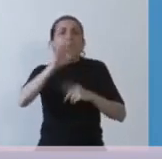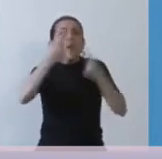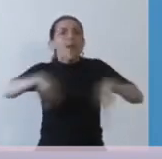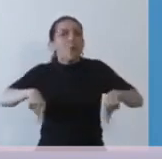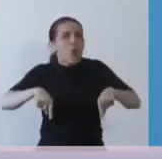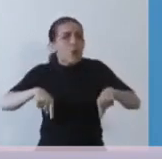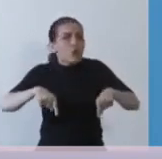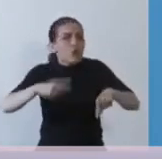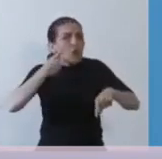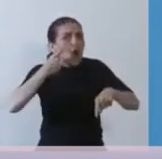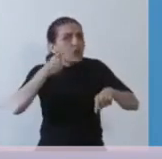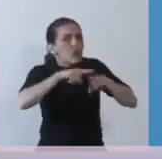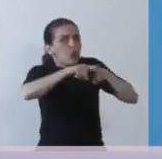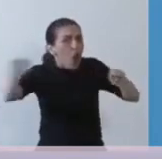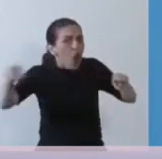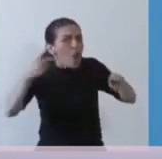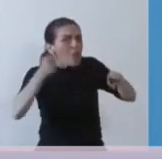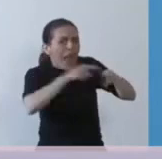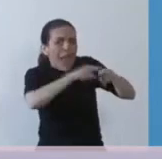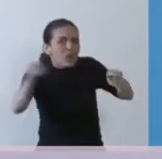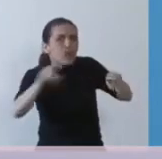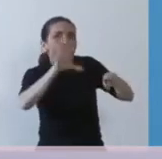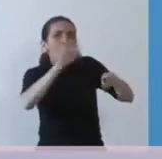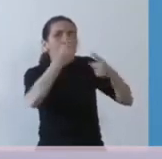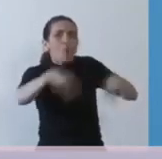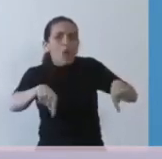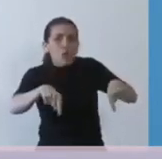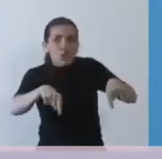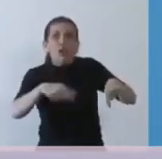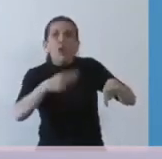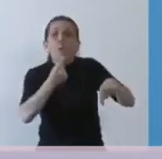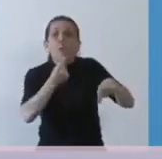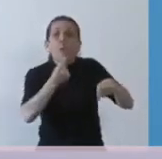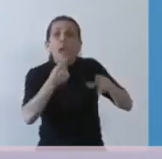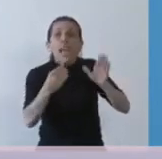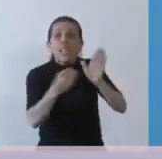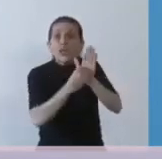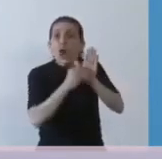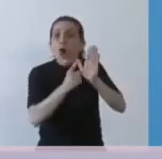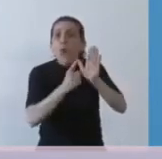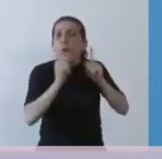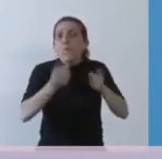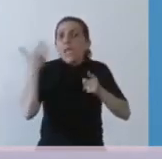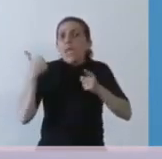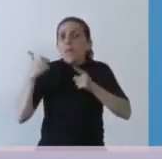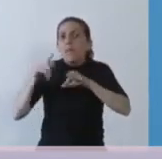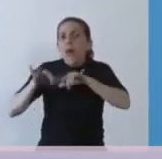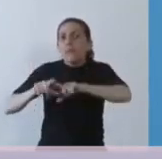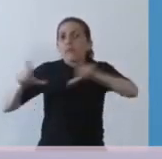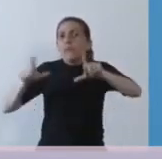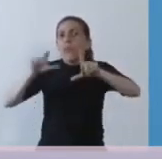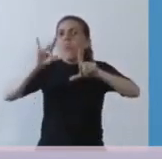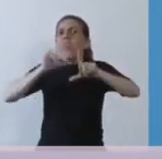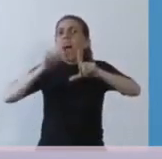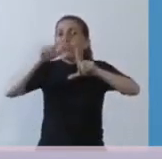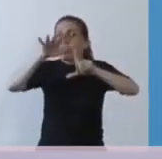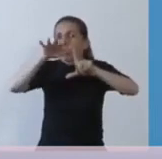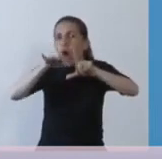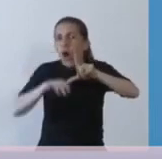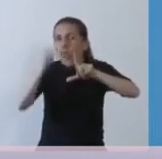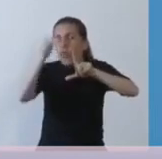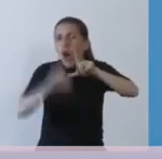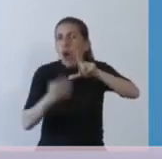productos esos precios van a estar referenciados con los precios que tenemos registrados en nuestra base de datos de precios claros